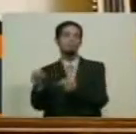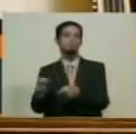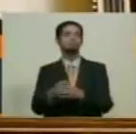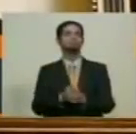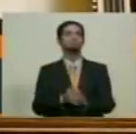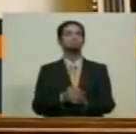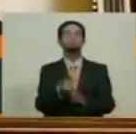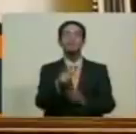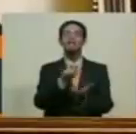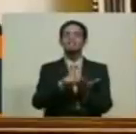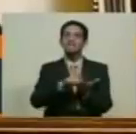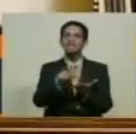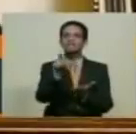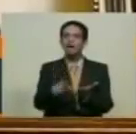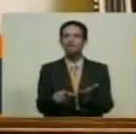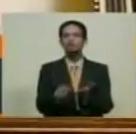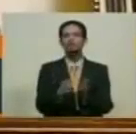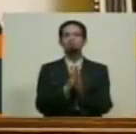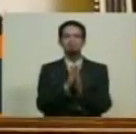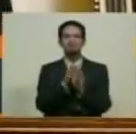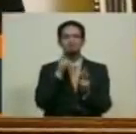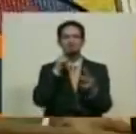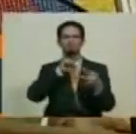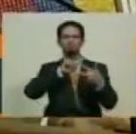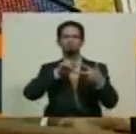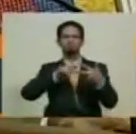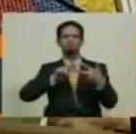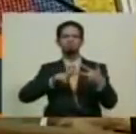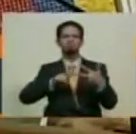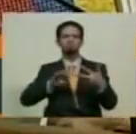sírvase indicar el siguiente punto del orden del día.